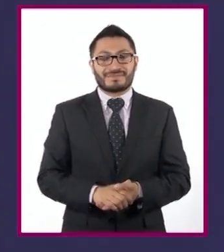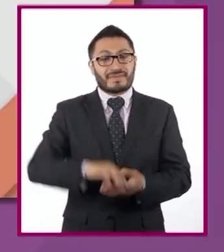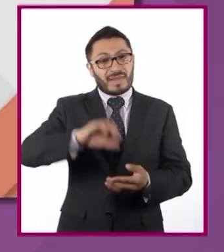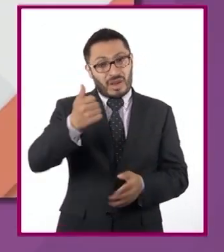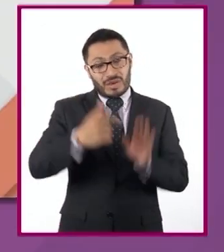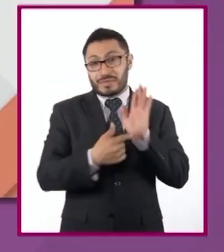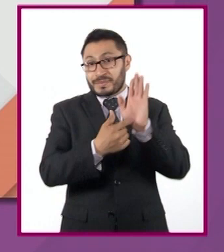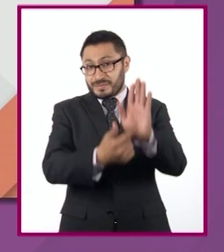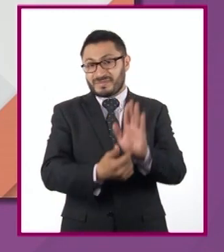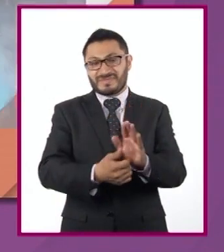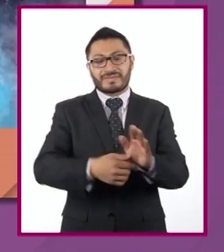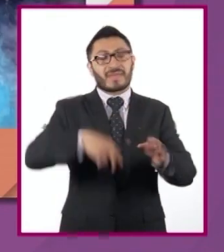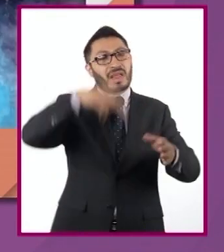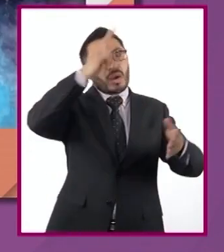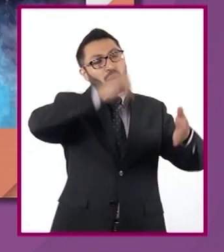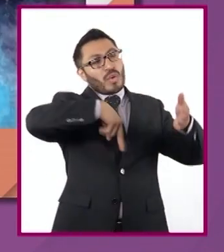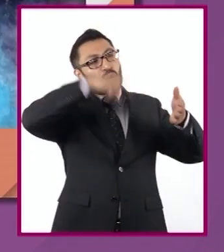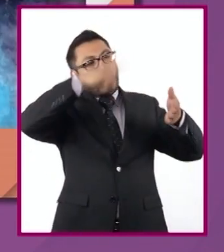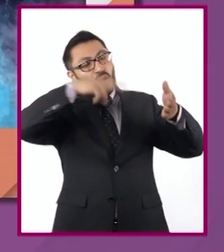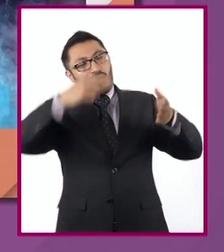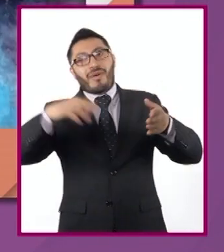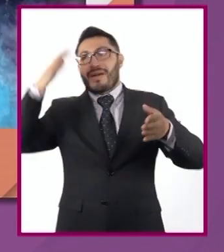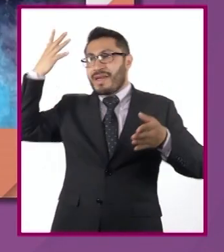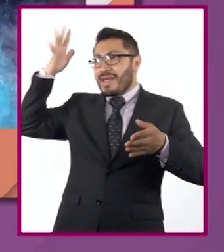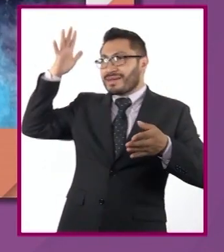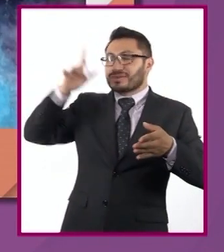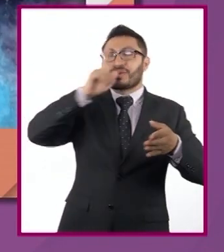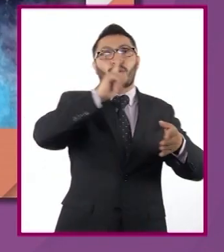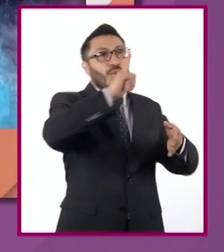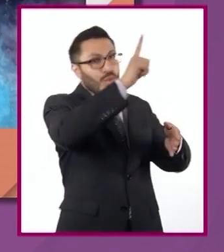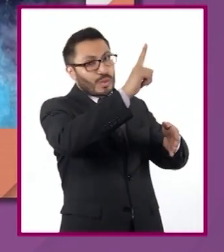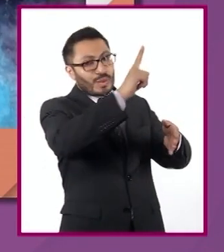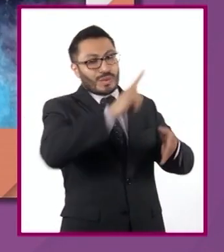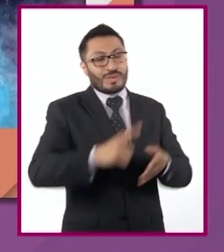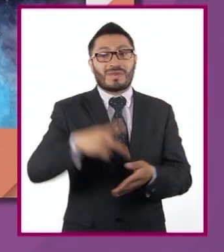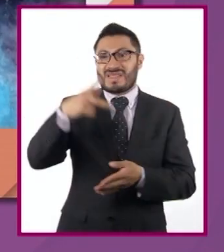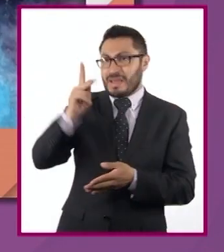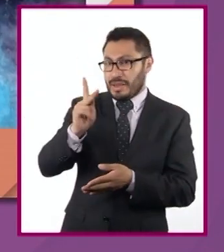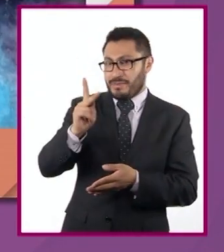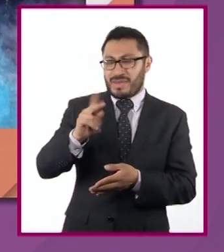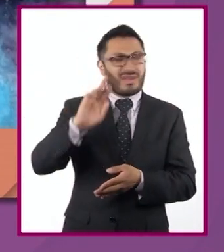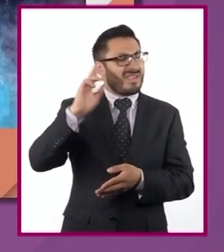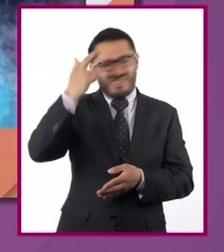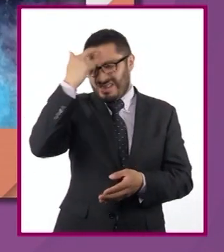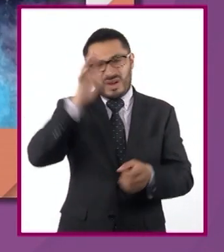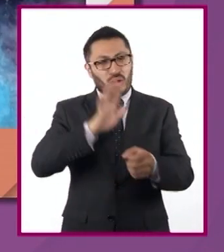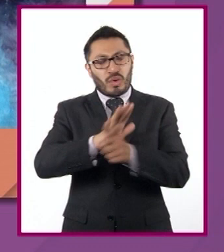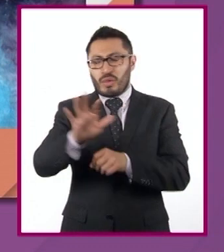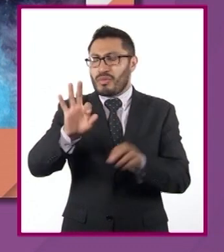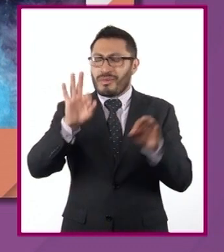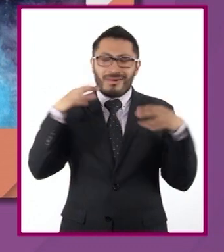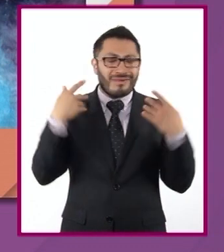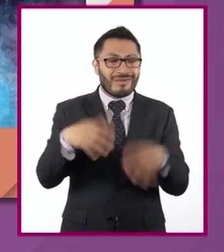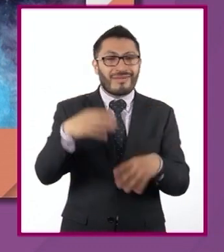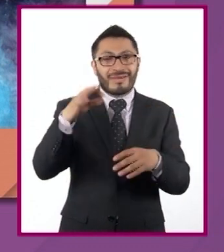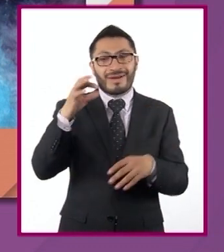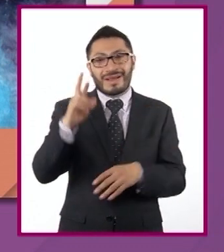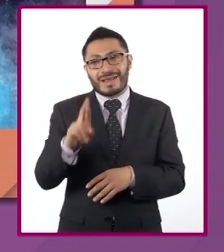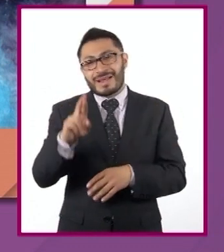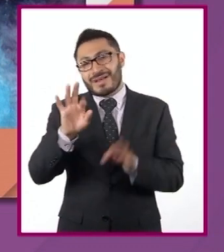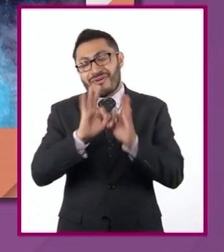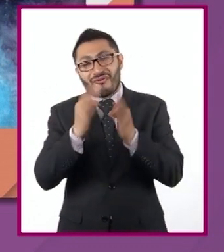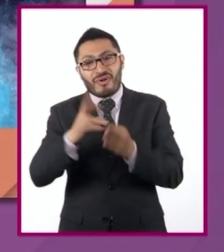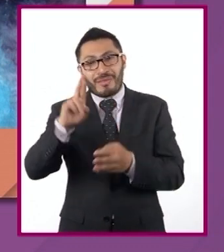Otra más. Son pinturas, una del sol y otra de la luna, pero no recuerdo qué figura retórica es.